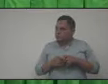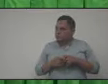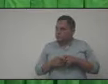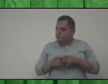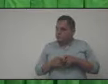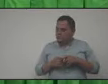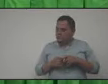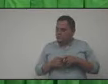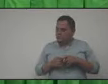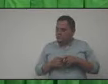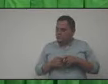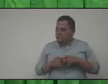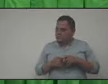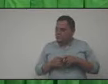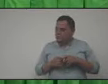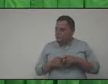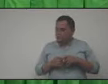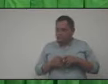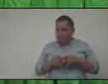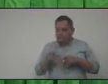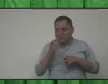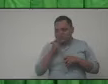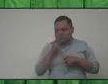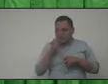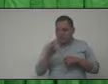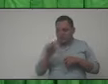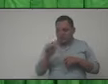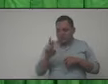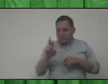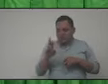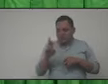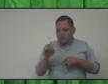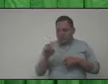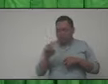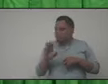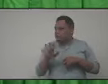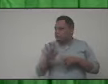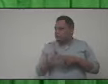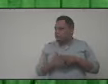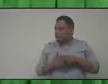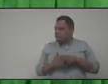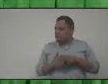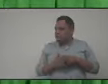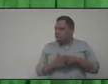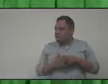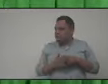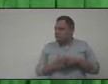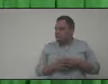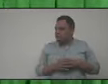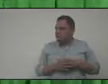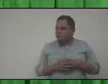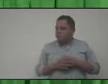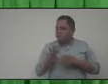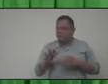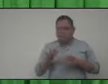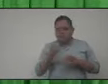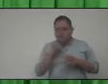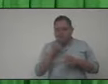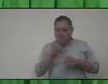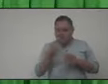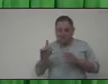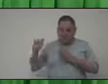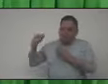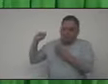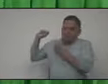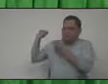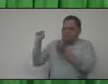neumática. Muéstrala. Un pie de carbono. Y obviamente un muy buen es unos componentes importados, de